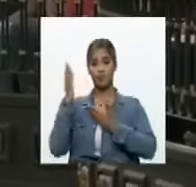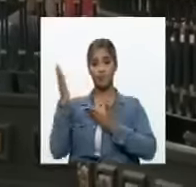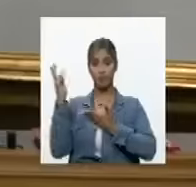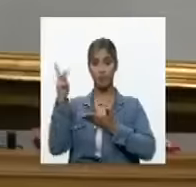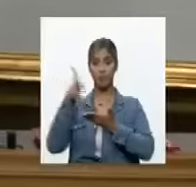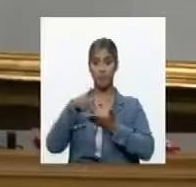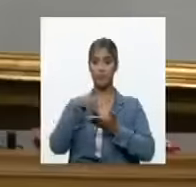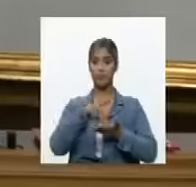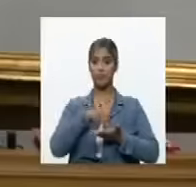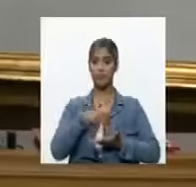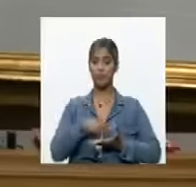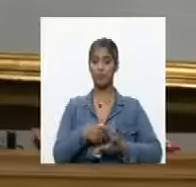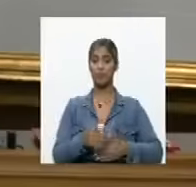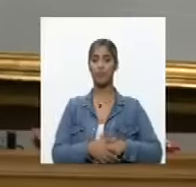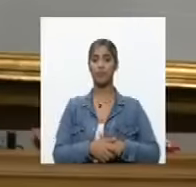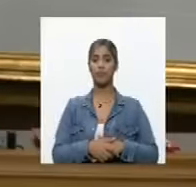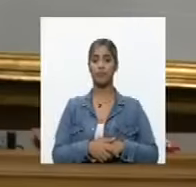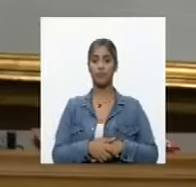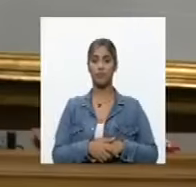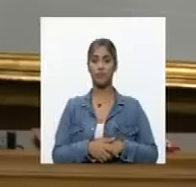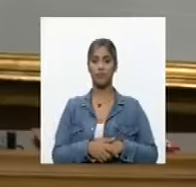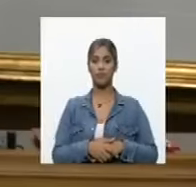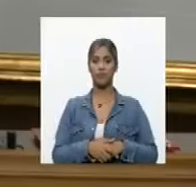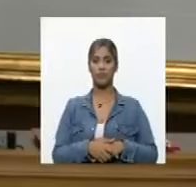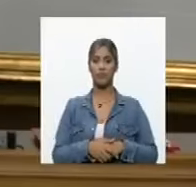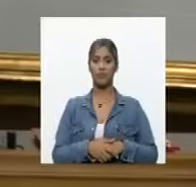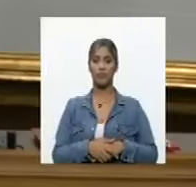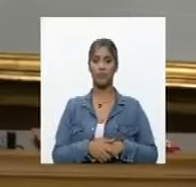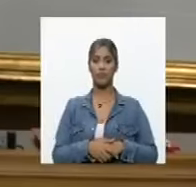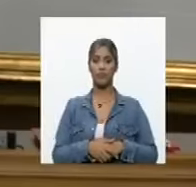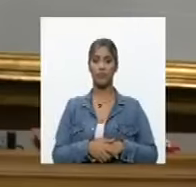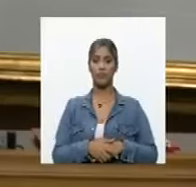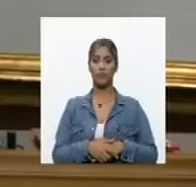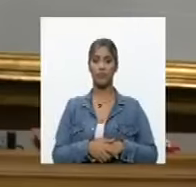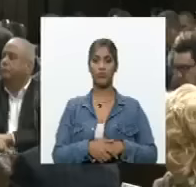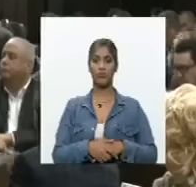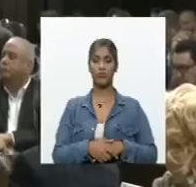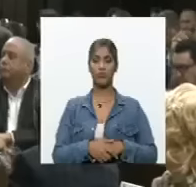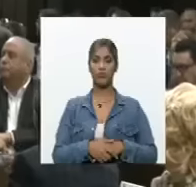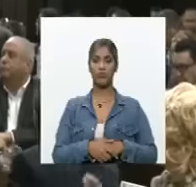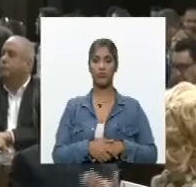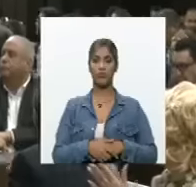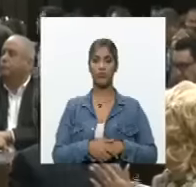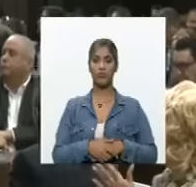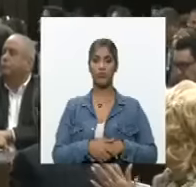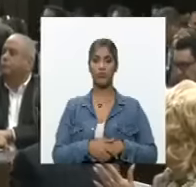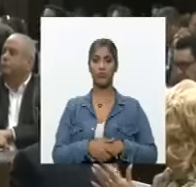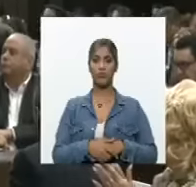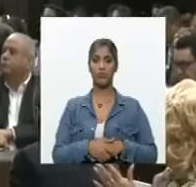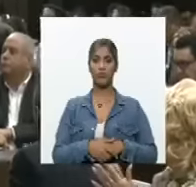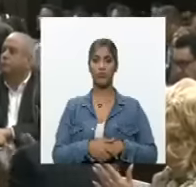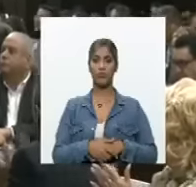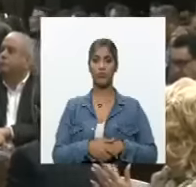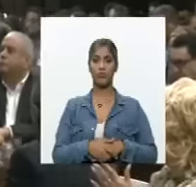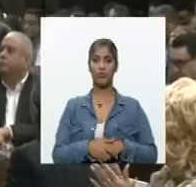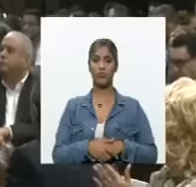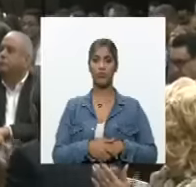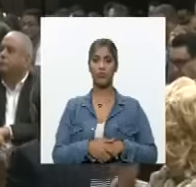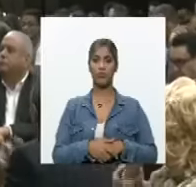Comandante Eterno. De la Comuna El Sueño de Hugo Chávez. De la Comuna Socialista Renacer de Vista Alegre,